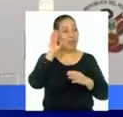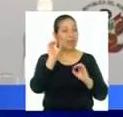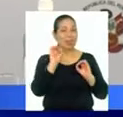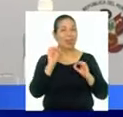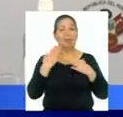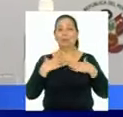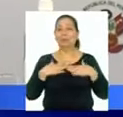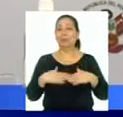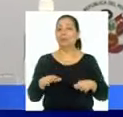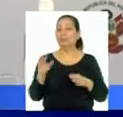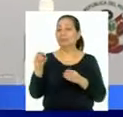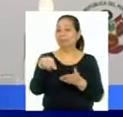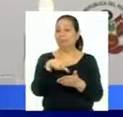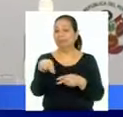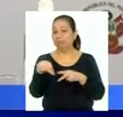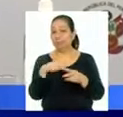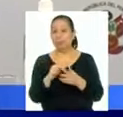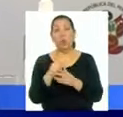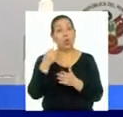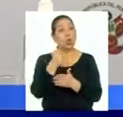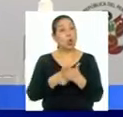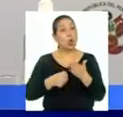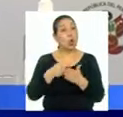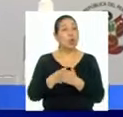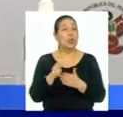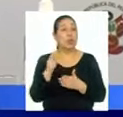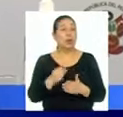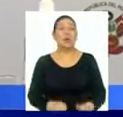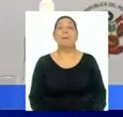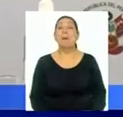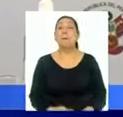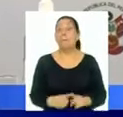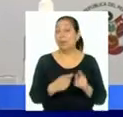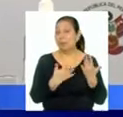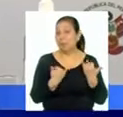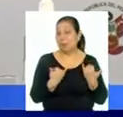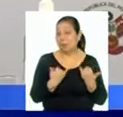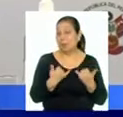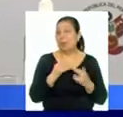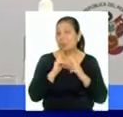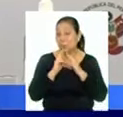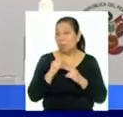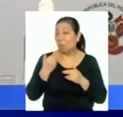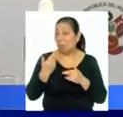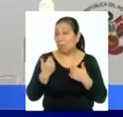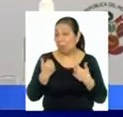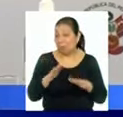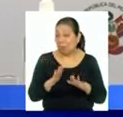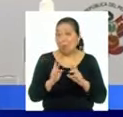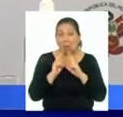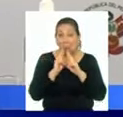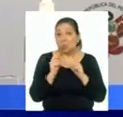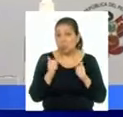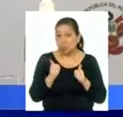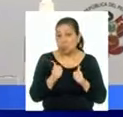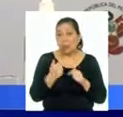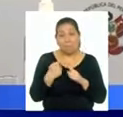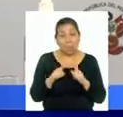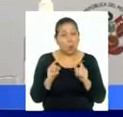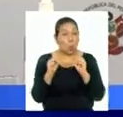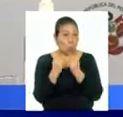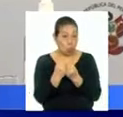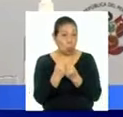eficacia al trabajo de lucha contra la criminalidad. Esperamos que esto dé resultados muy pronto. Ya está dando resultados. Es